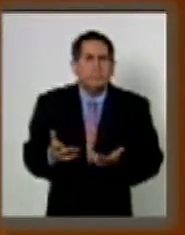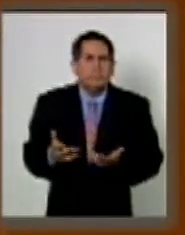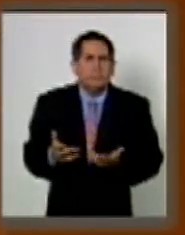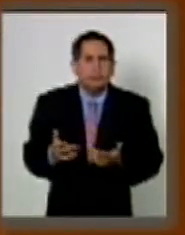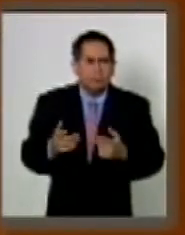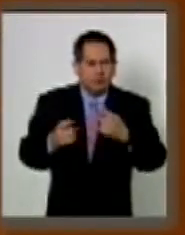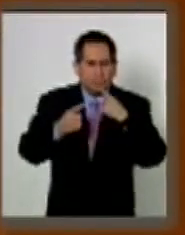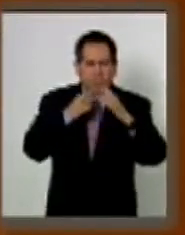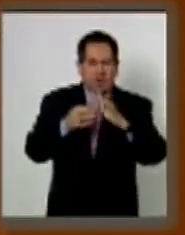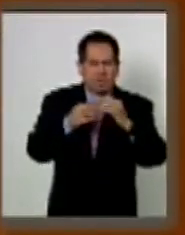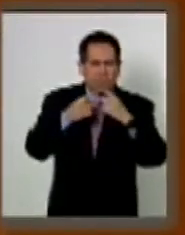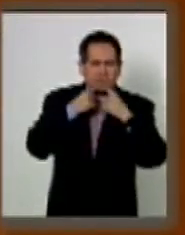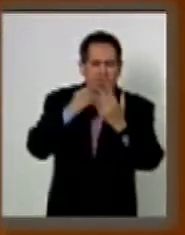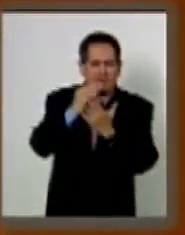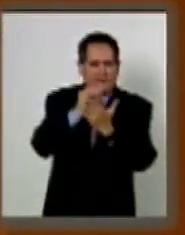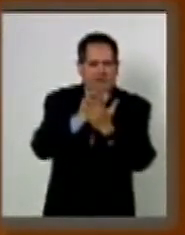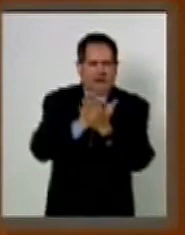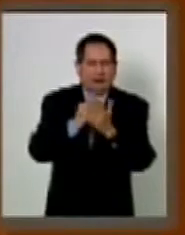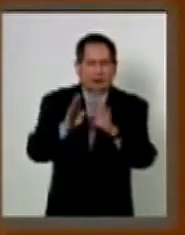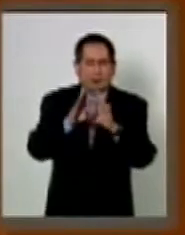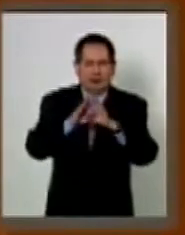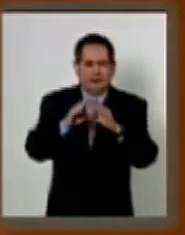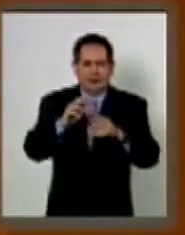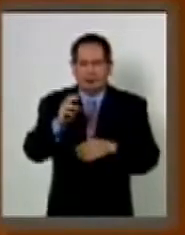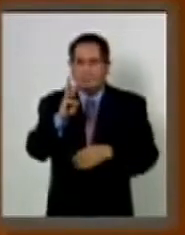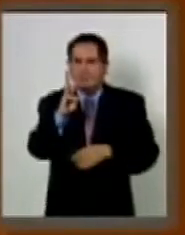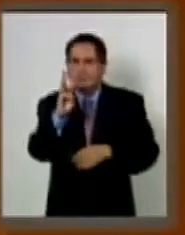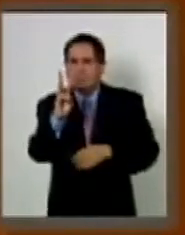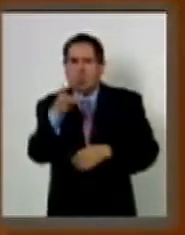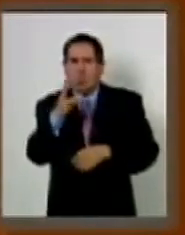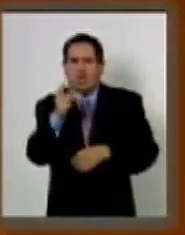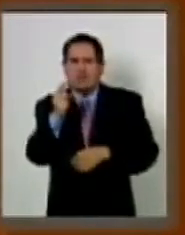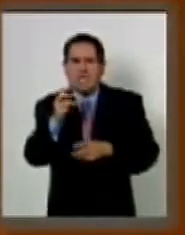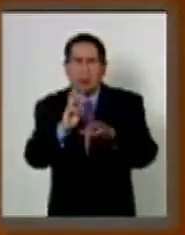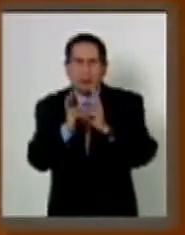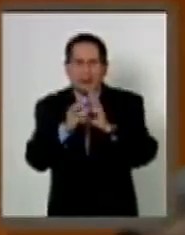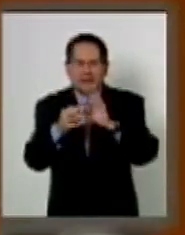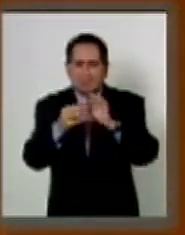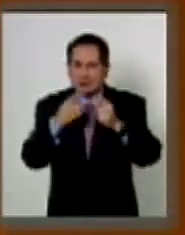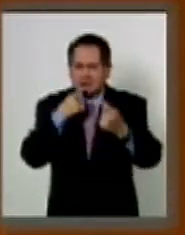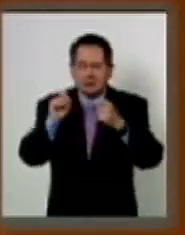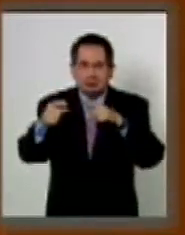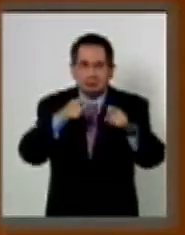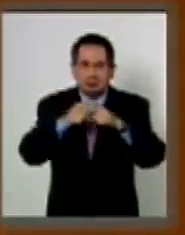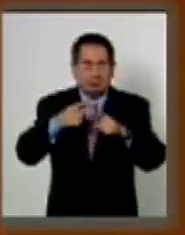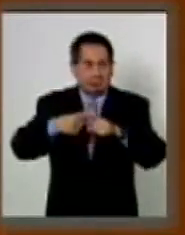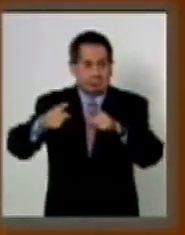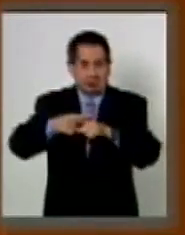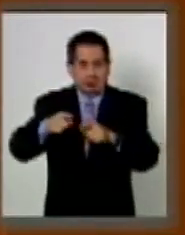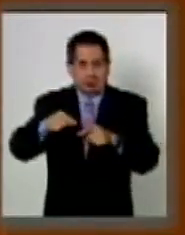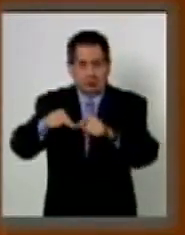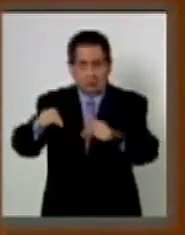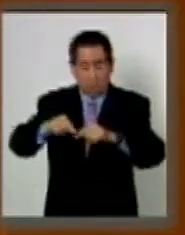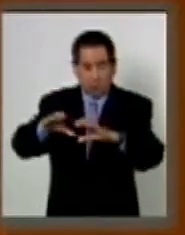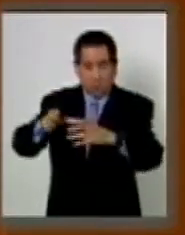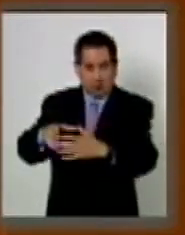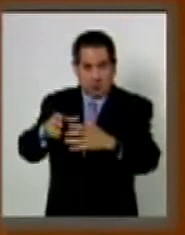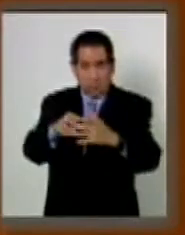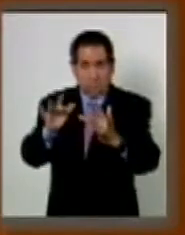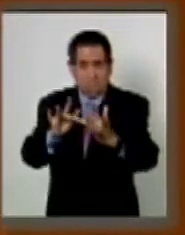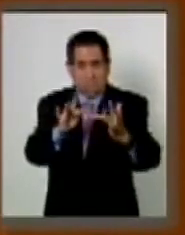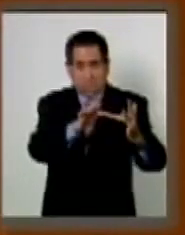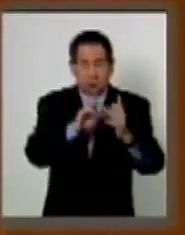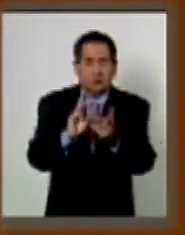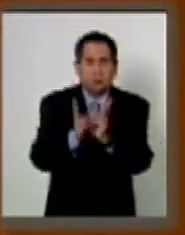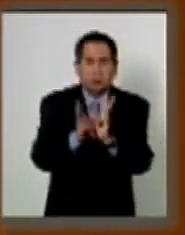Hay directorios de WhatsApp de vecinos de las diversas manzanas y se comunican por